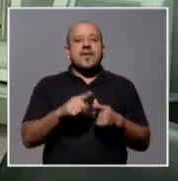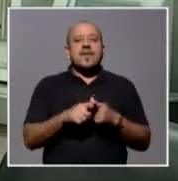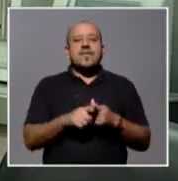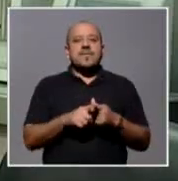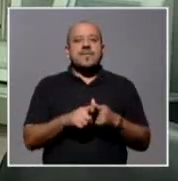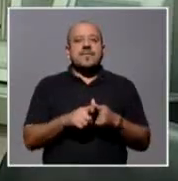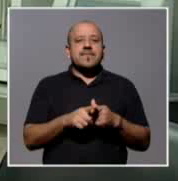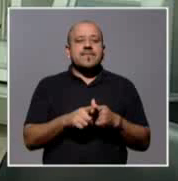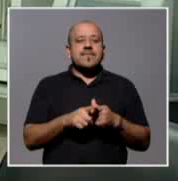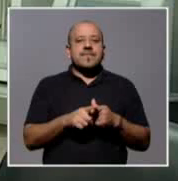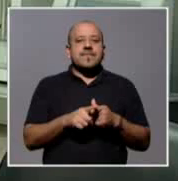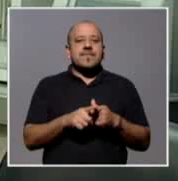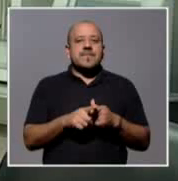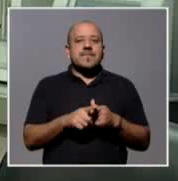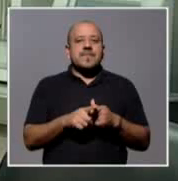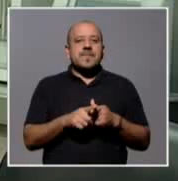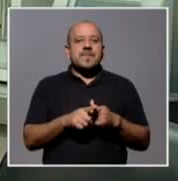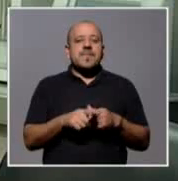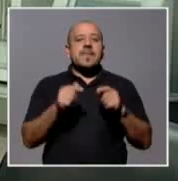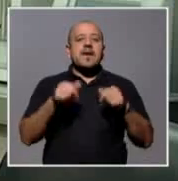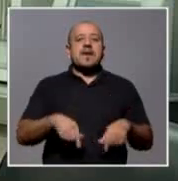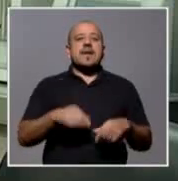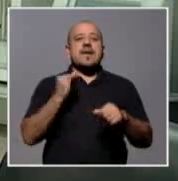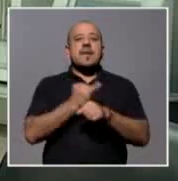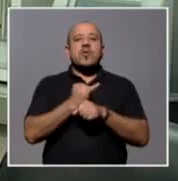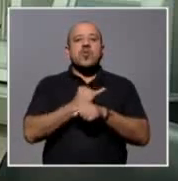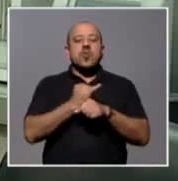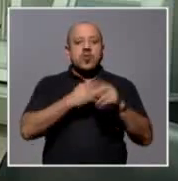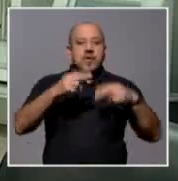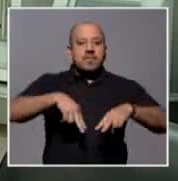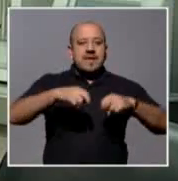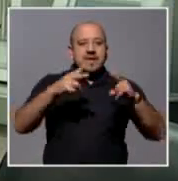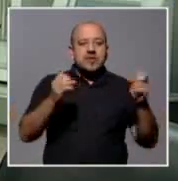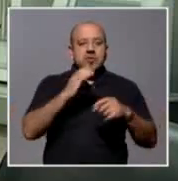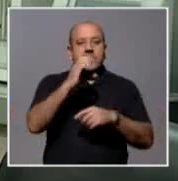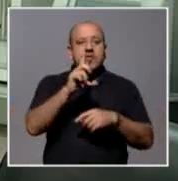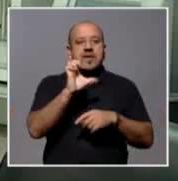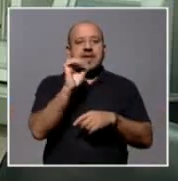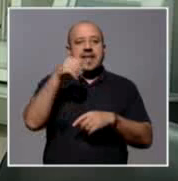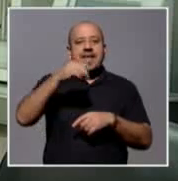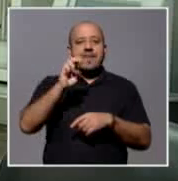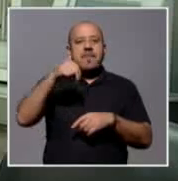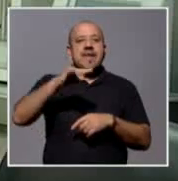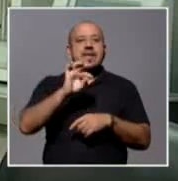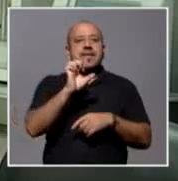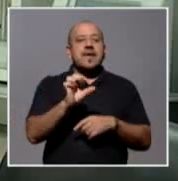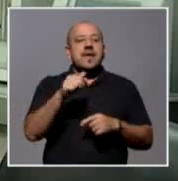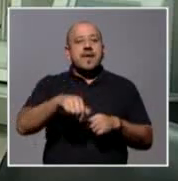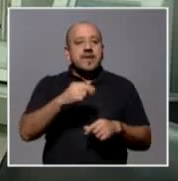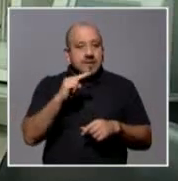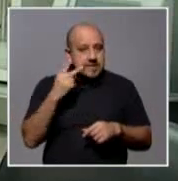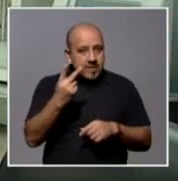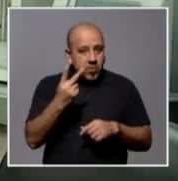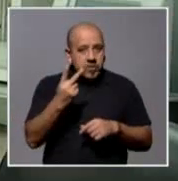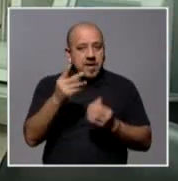Bueno, Campo, estamos en el Instituto de Investigaciones Biológicas Clemente Estable, en el IIBCE, y por segunda vez